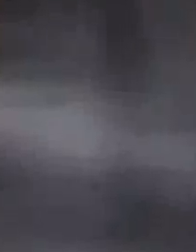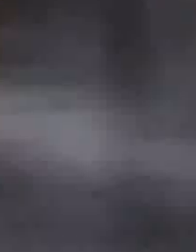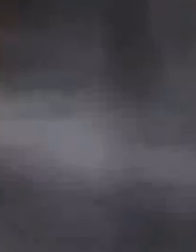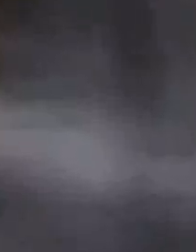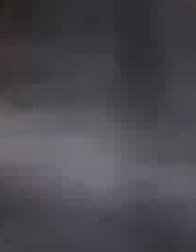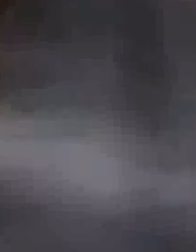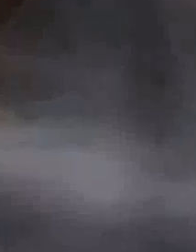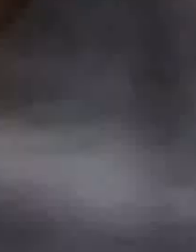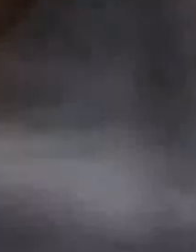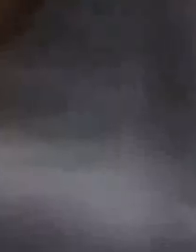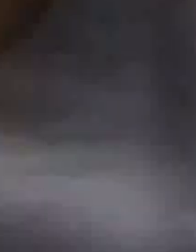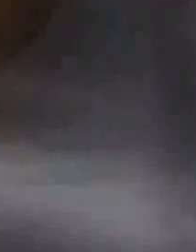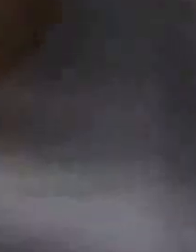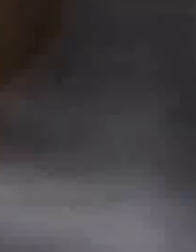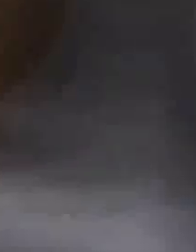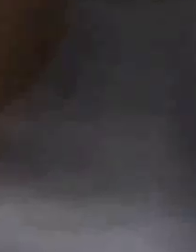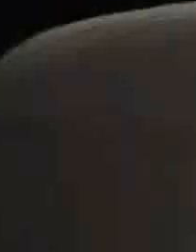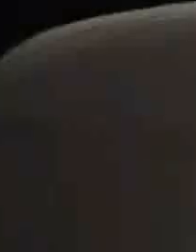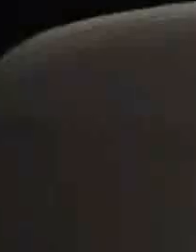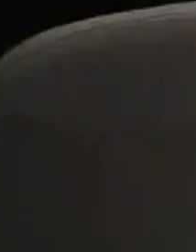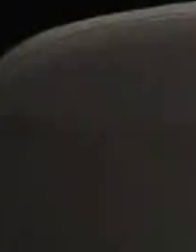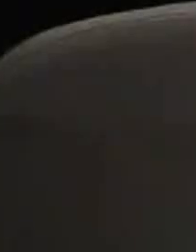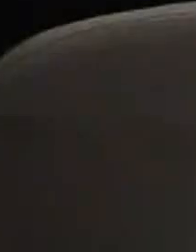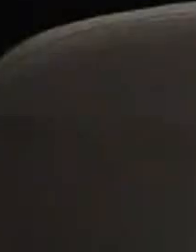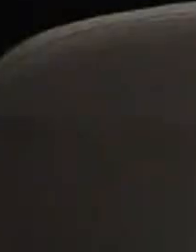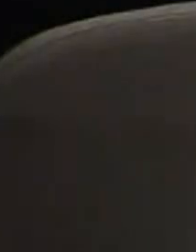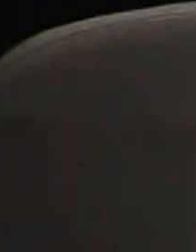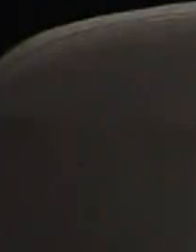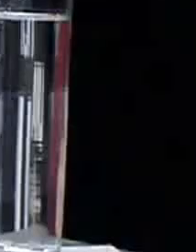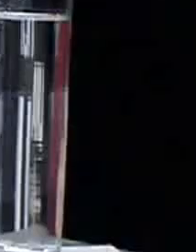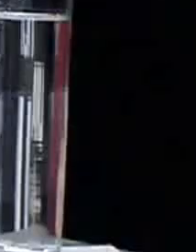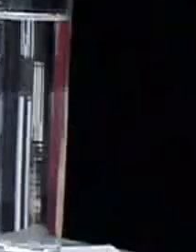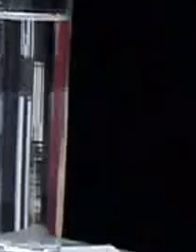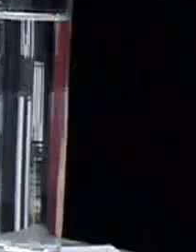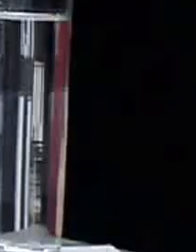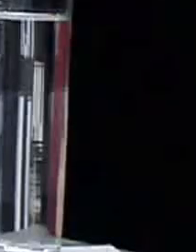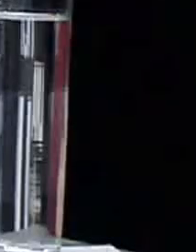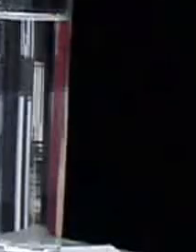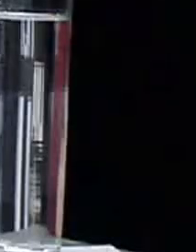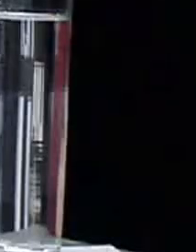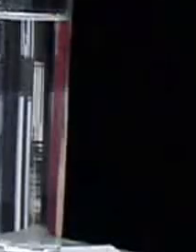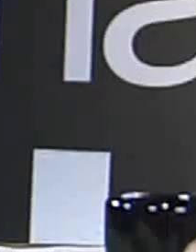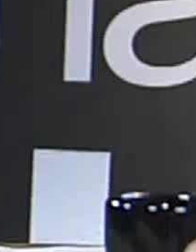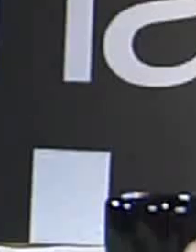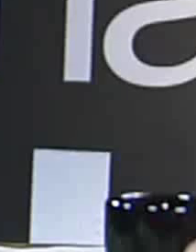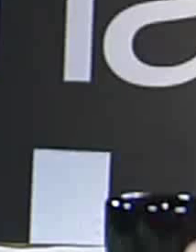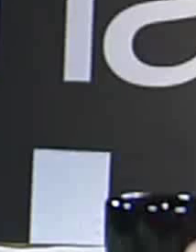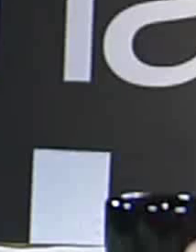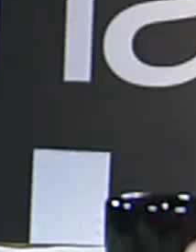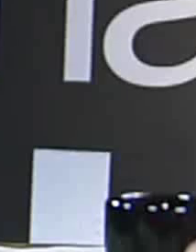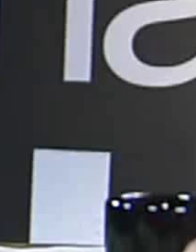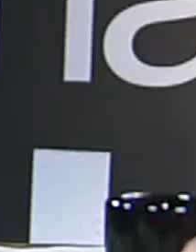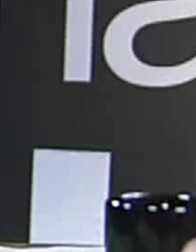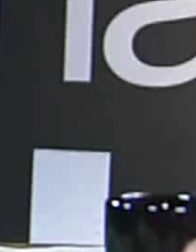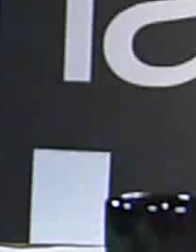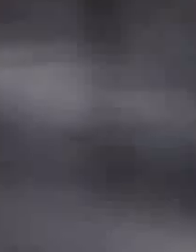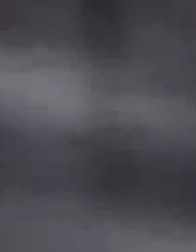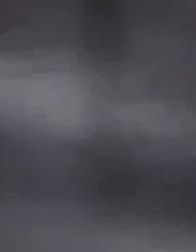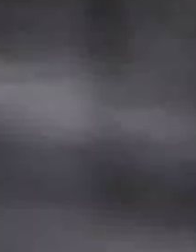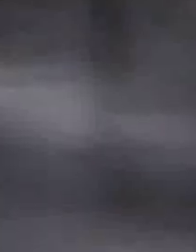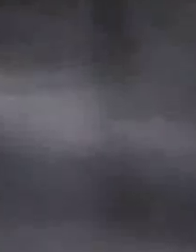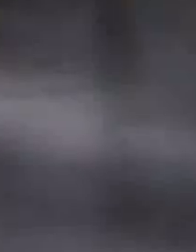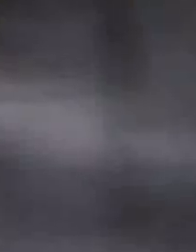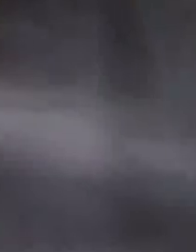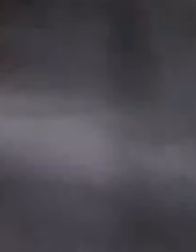Descubra el significado y el origen de los conceptos jurídicos y la relación que guardan con diferentes ámbitos como la literatura,